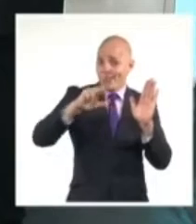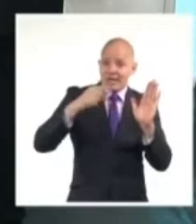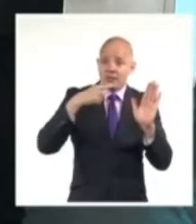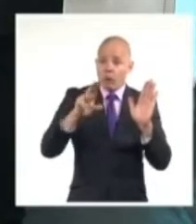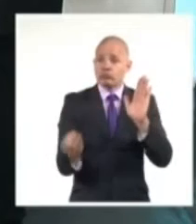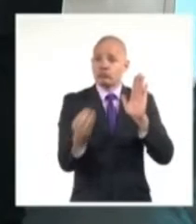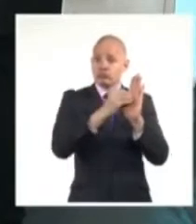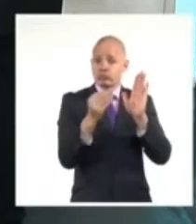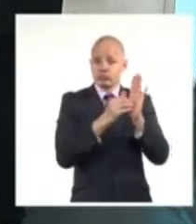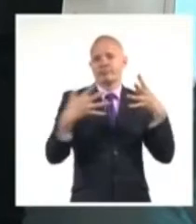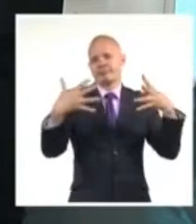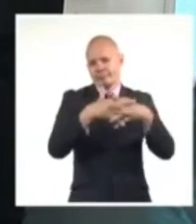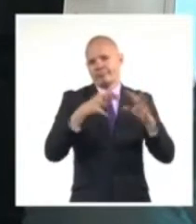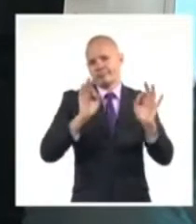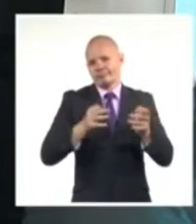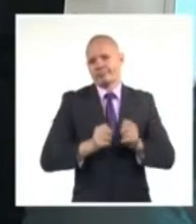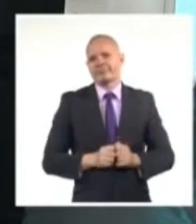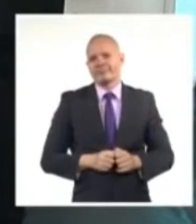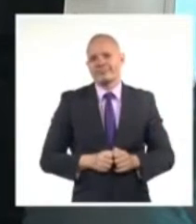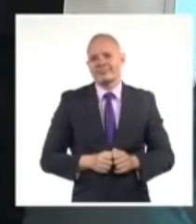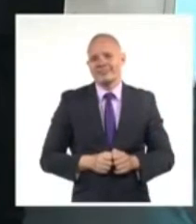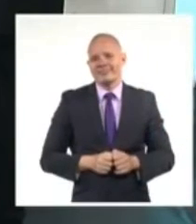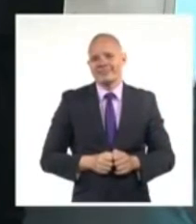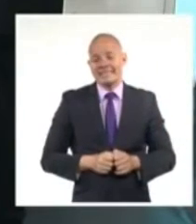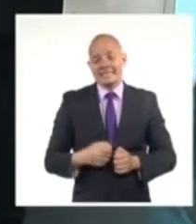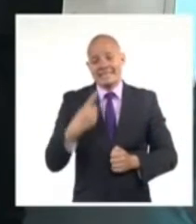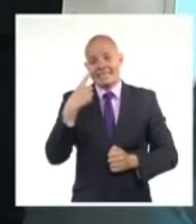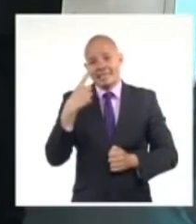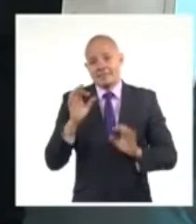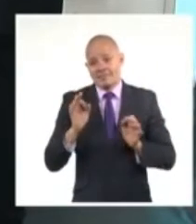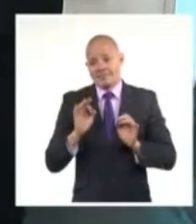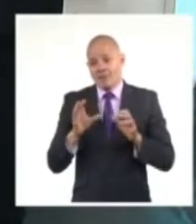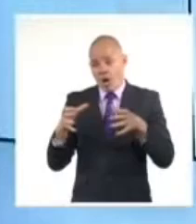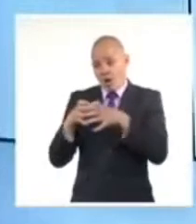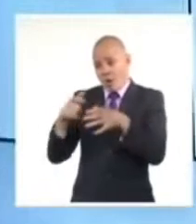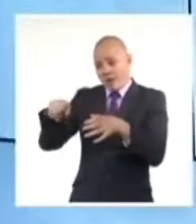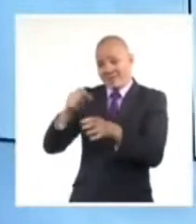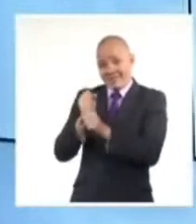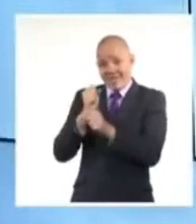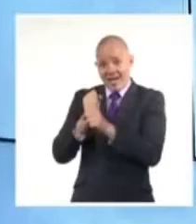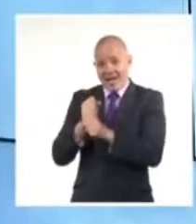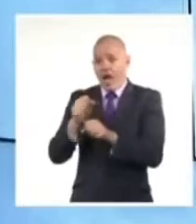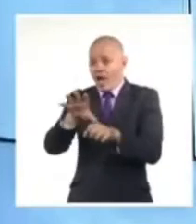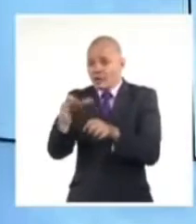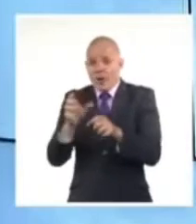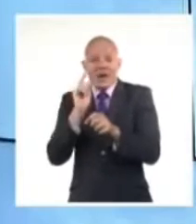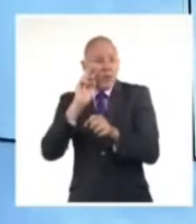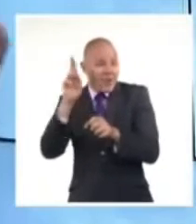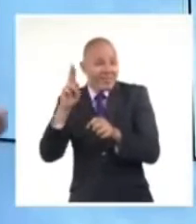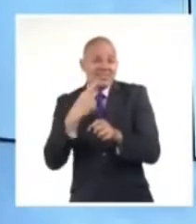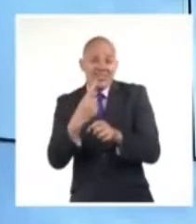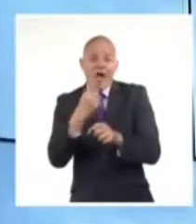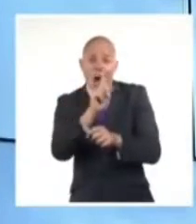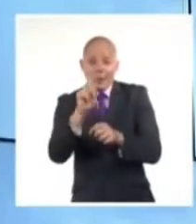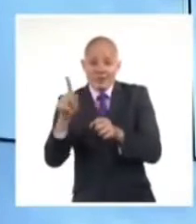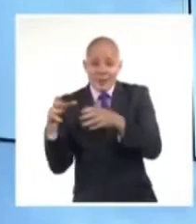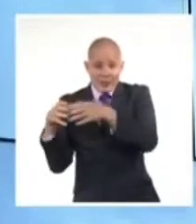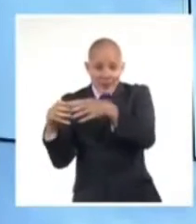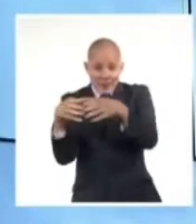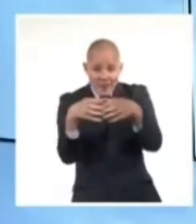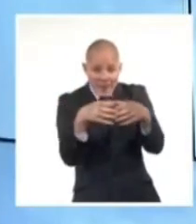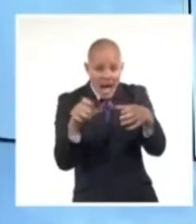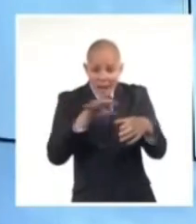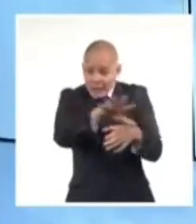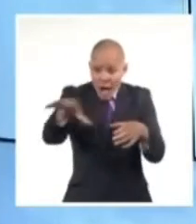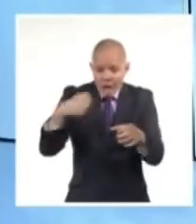Constitución refleja. Por lo tanto, ha sido una contribución decisiva desde las sociedades la conformación de estas normas que hoy